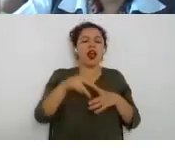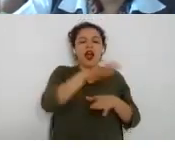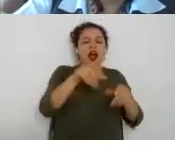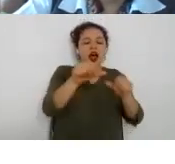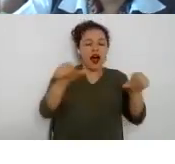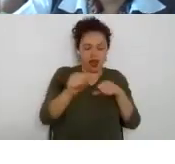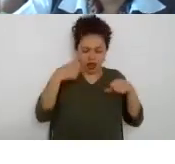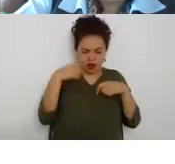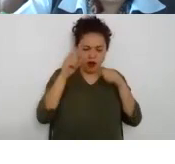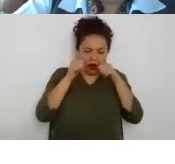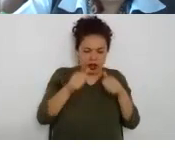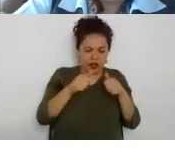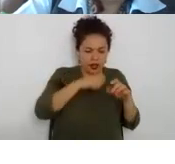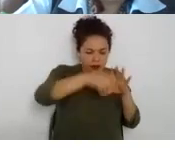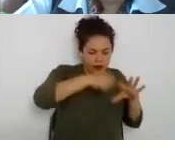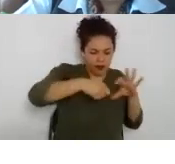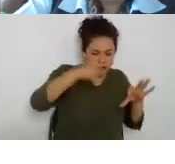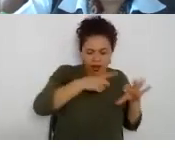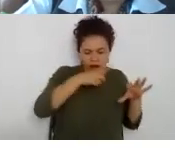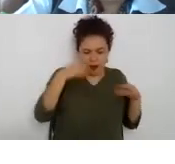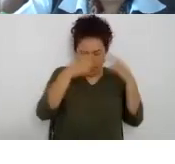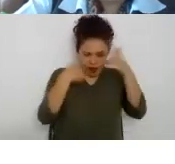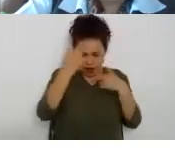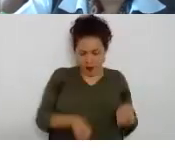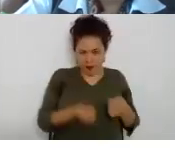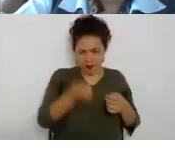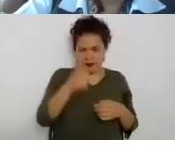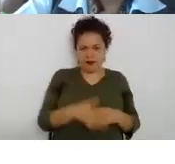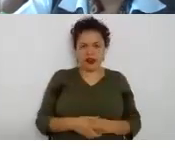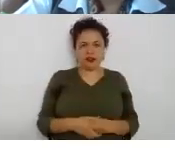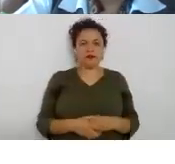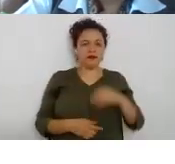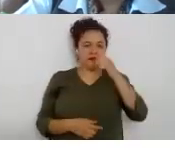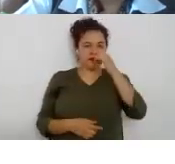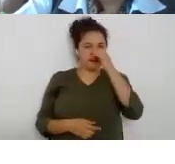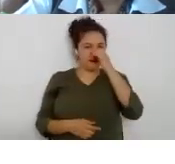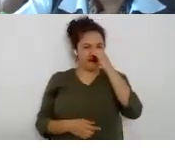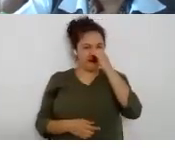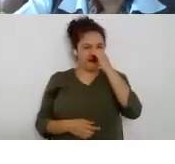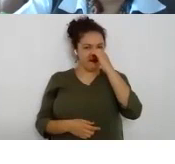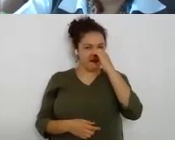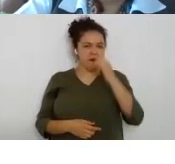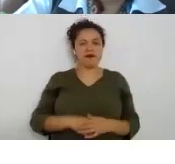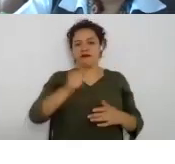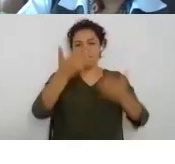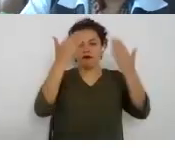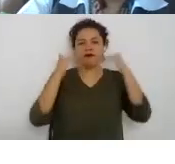pienso vendar, ¿de acuerdo? Ahora bien, aquí otra parte muy importante.